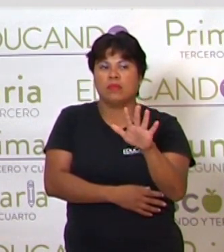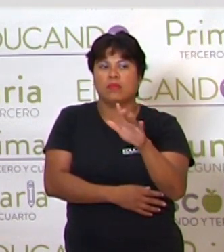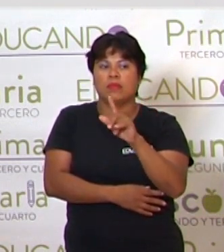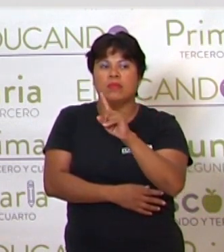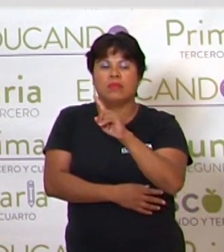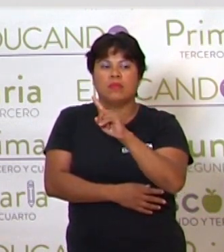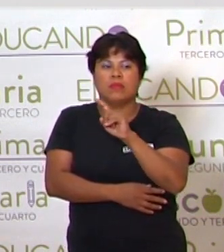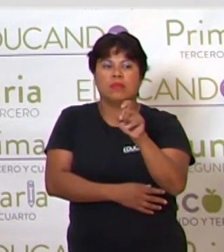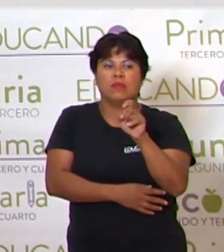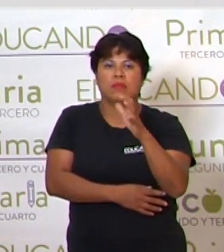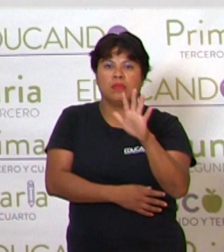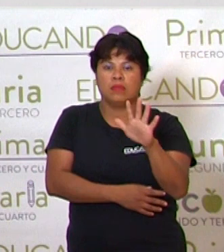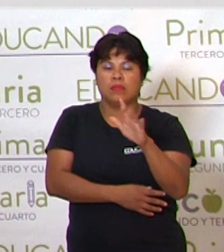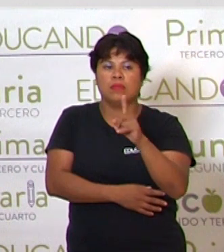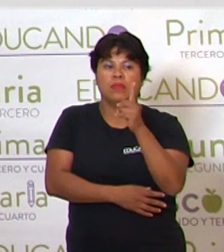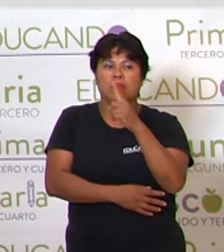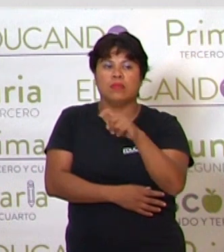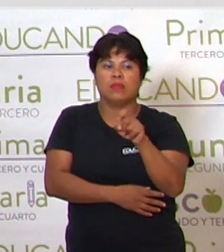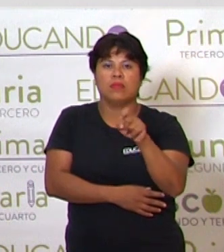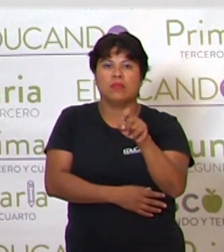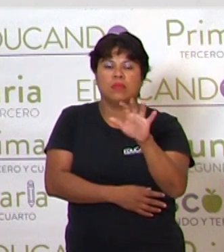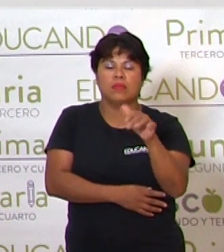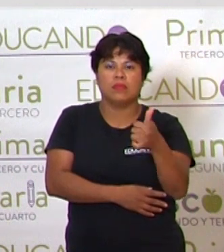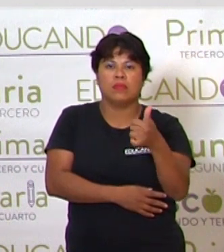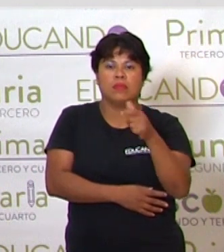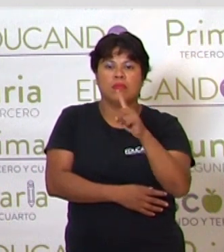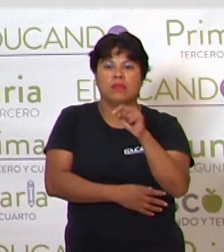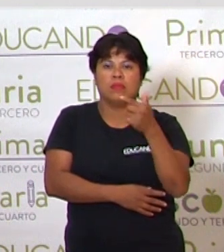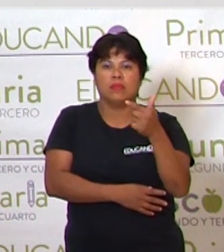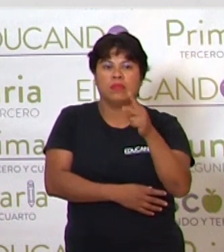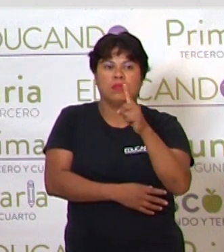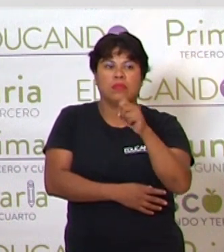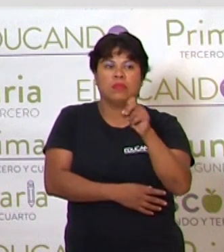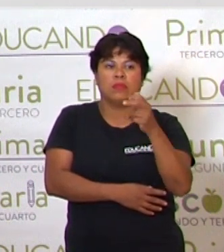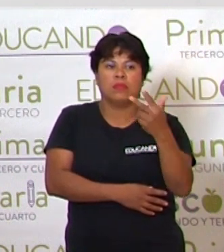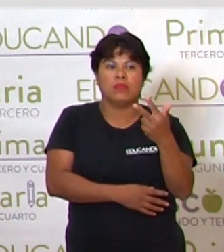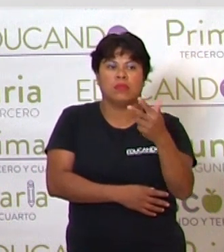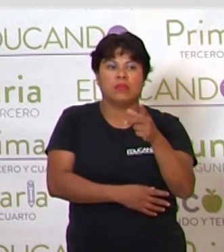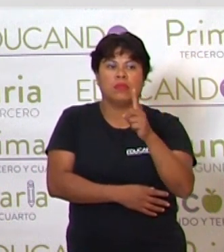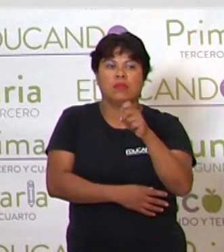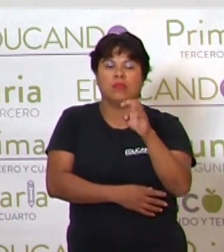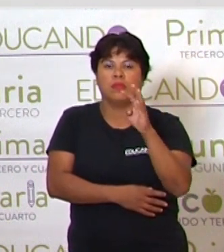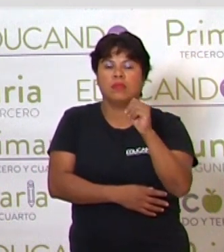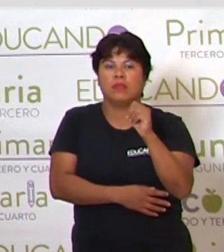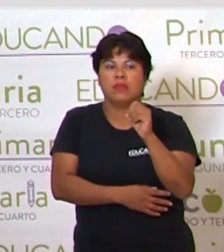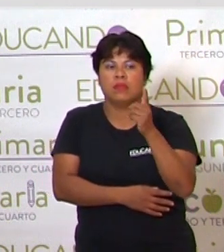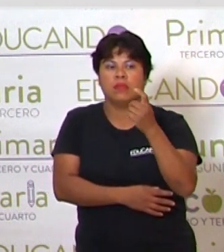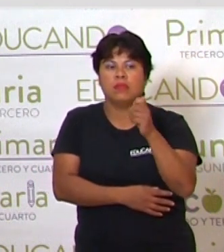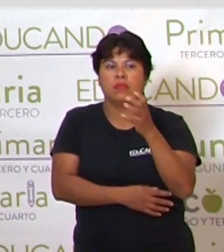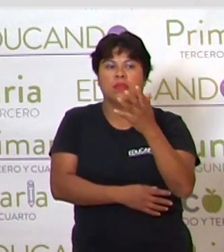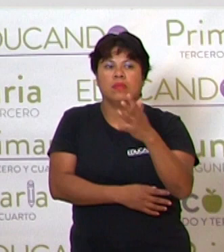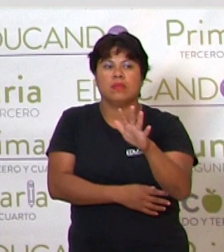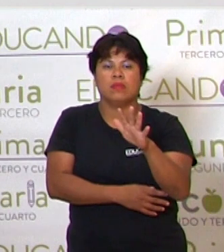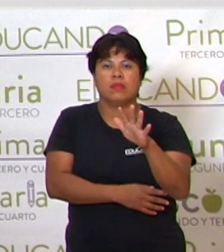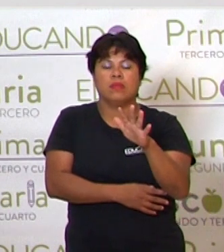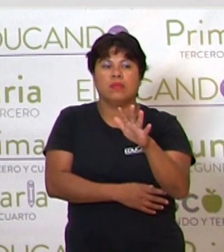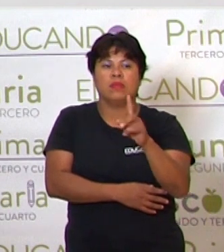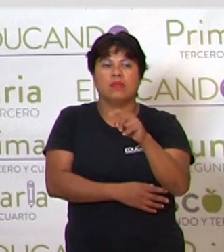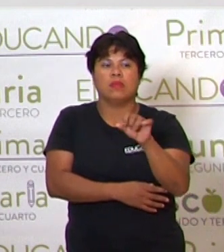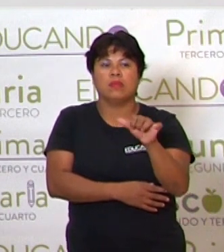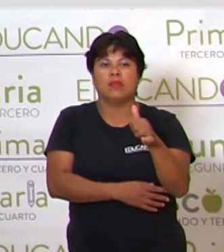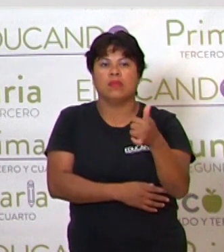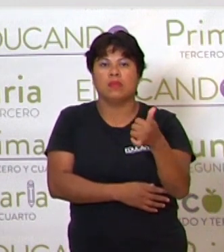95, 105, 106, 107, 108, 109,